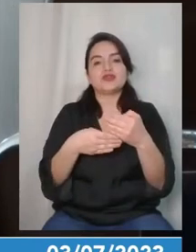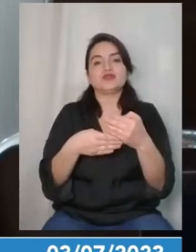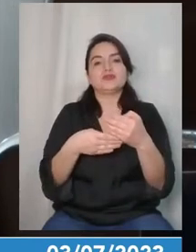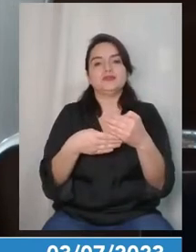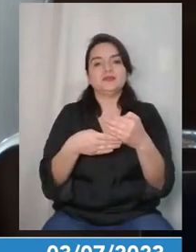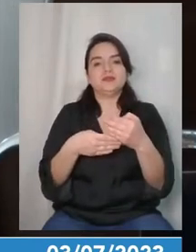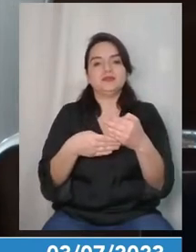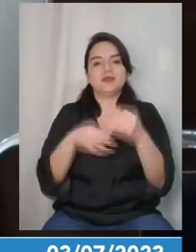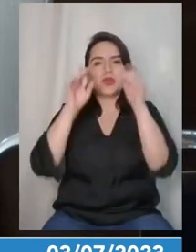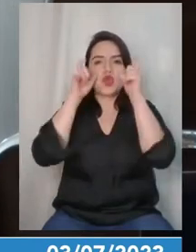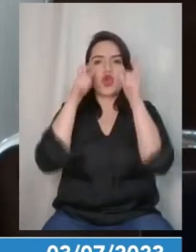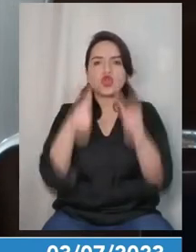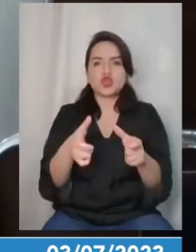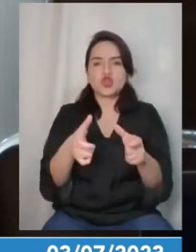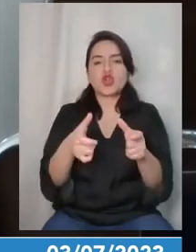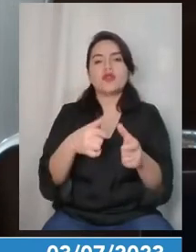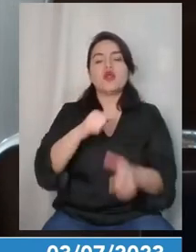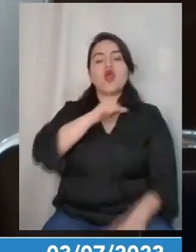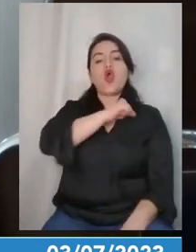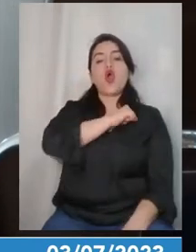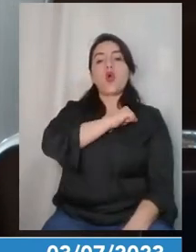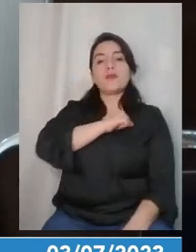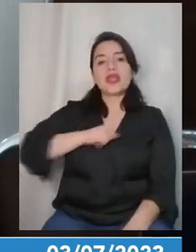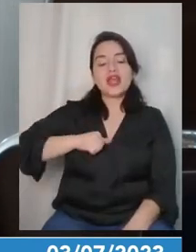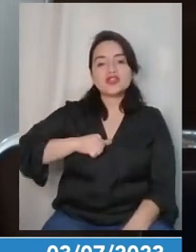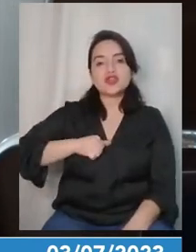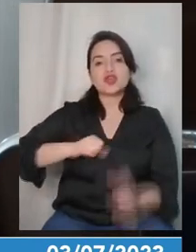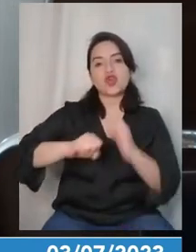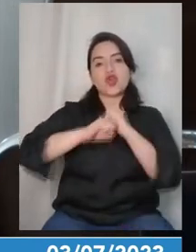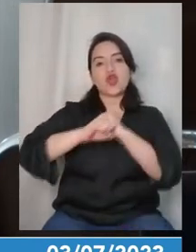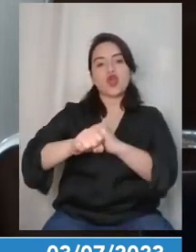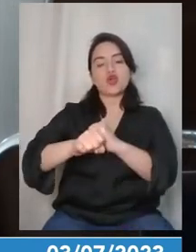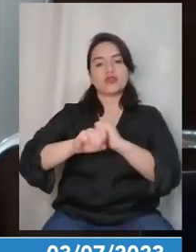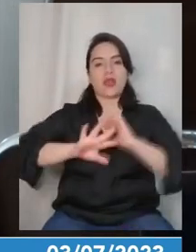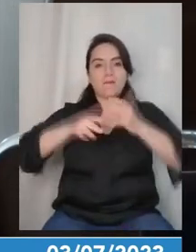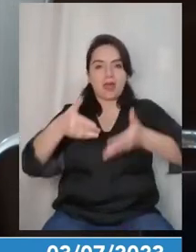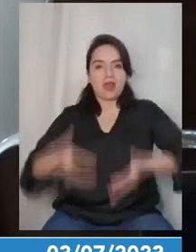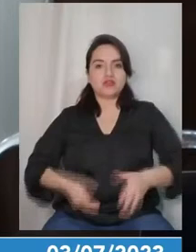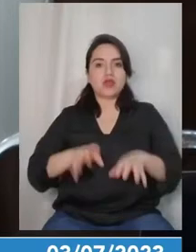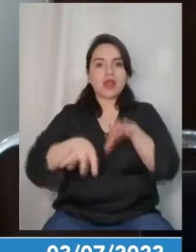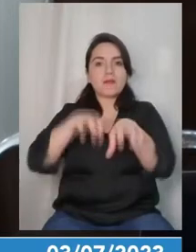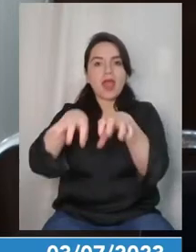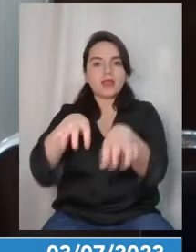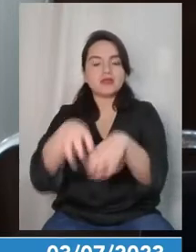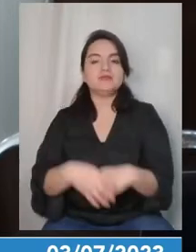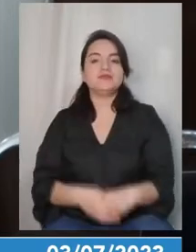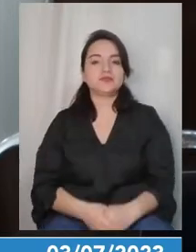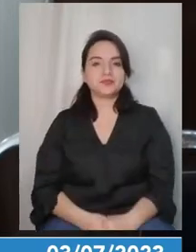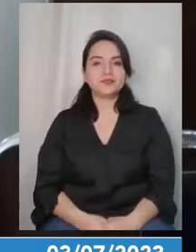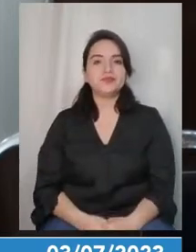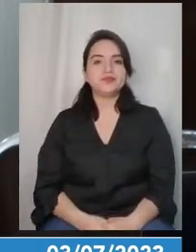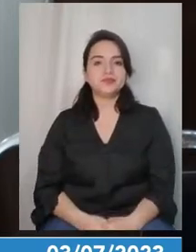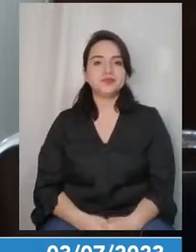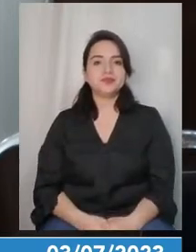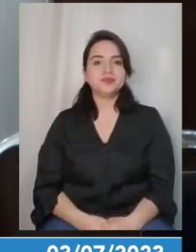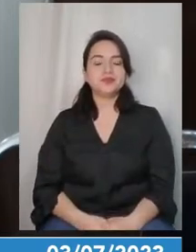castración, por ejemplo, de distintos animales, en lo particular me parece que ese tipo de medidas públicas